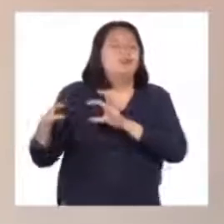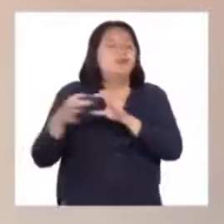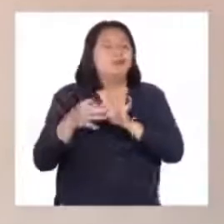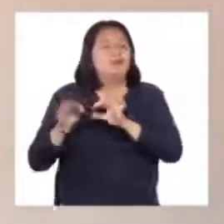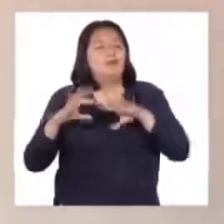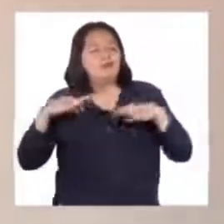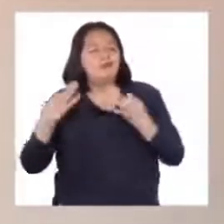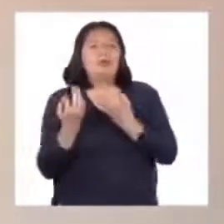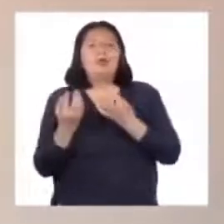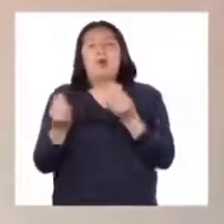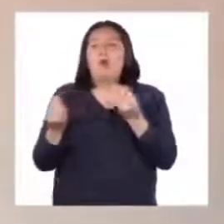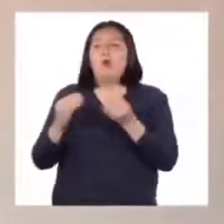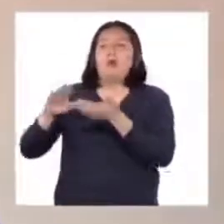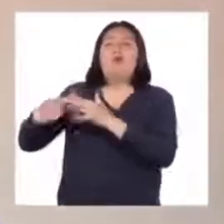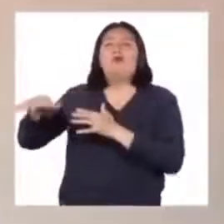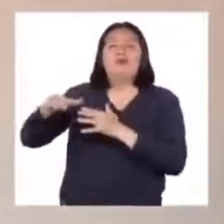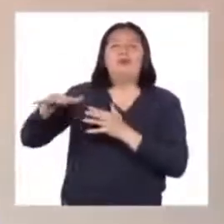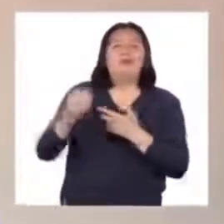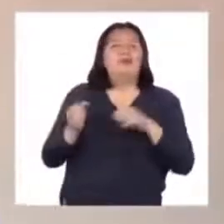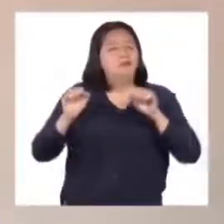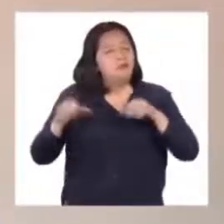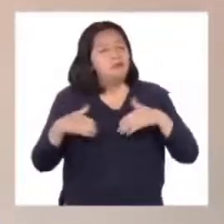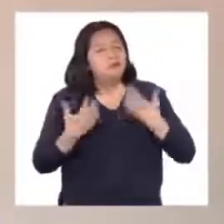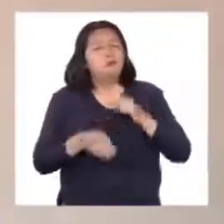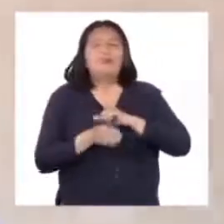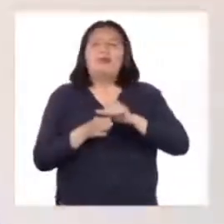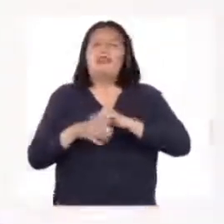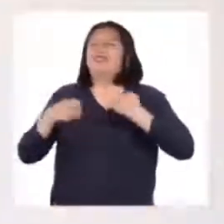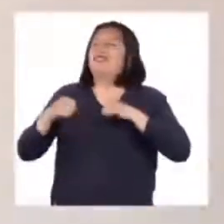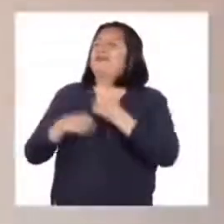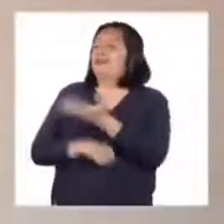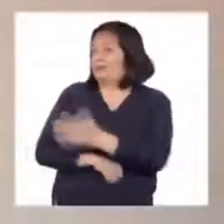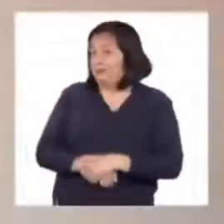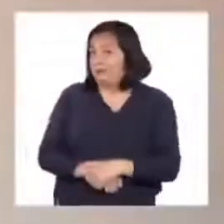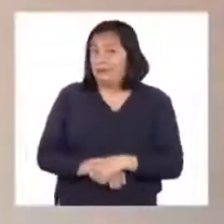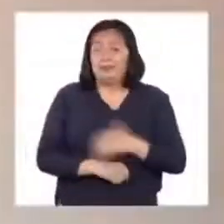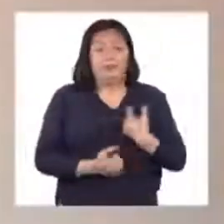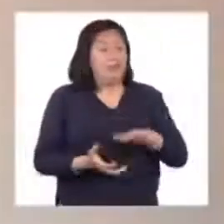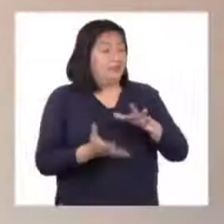como familia o comunidad cuando podamos practicarlos.